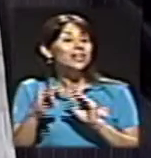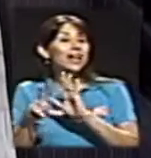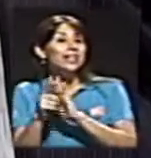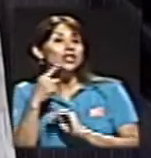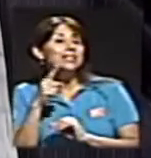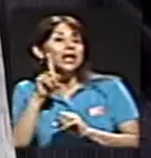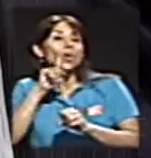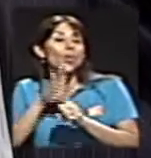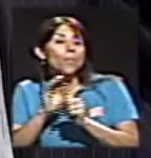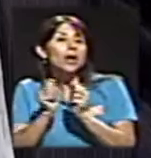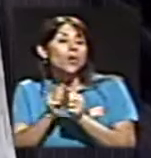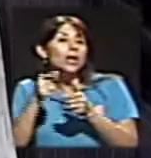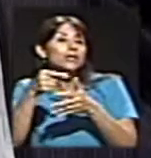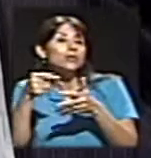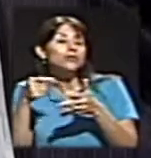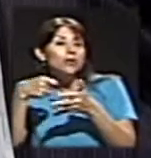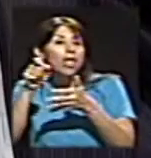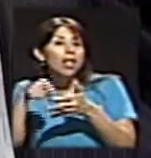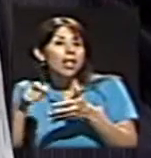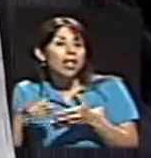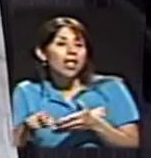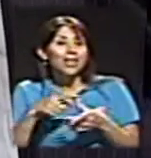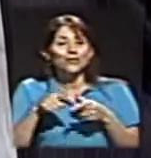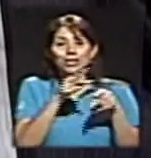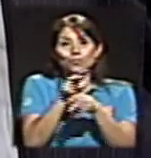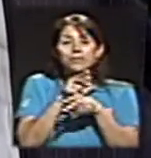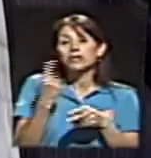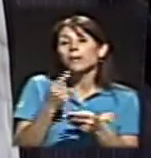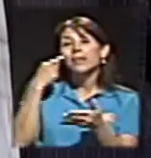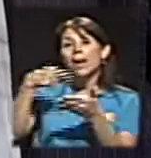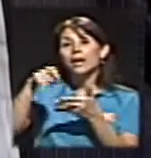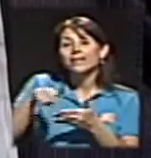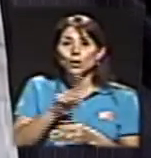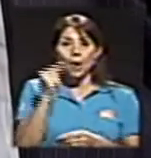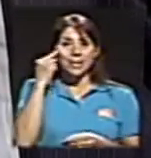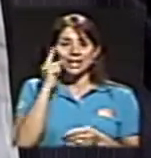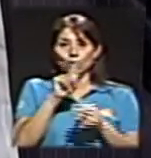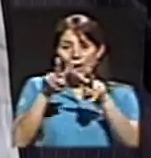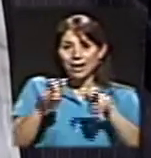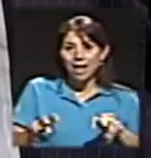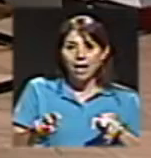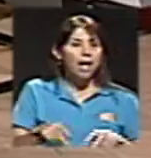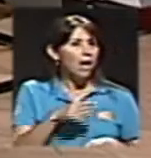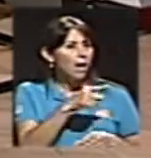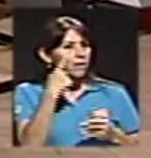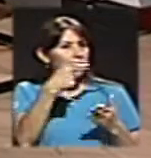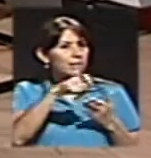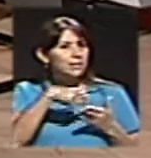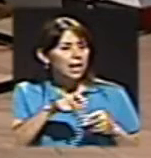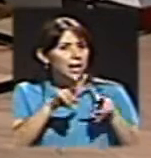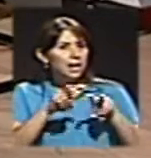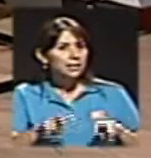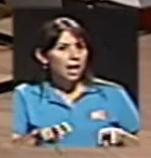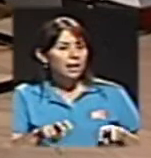el supervisor va a ir a verificar que cumple, no va a pensar, no va a analizar. Y ese Pensar análisis, y analizar, qué bueno que enfatizó eso,